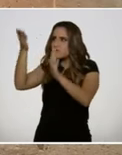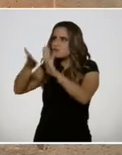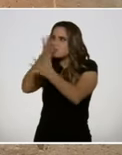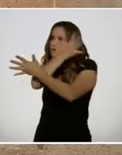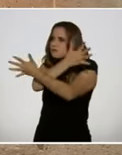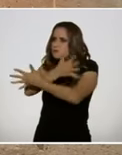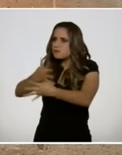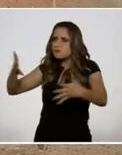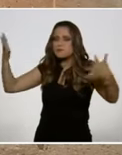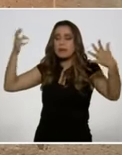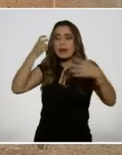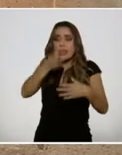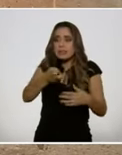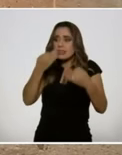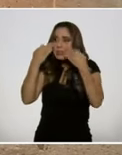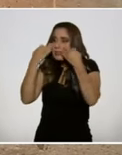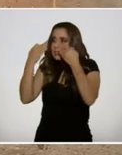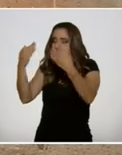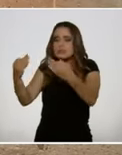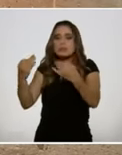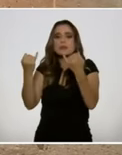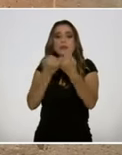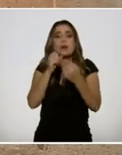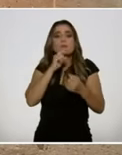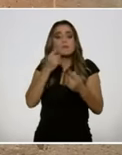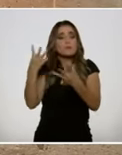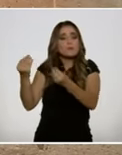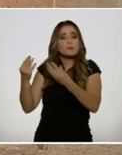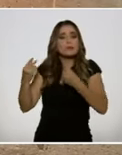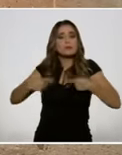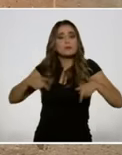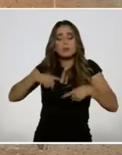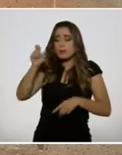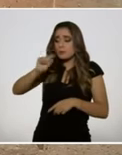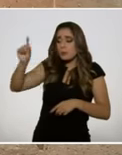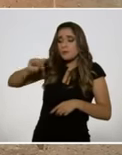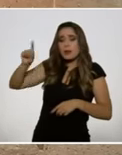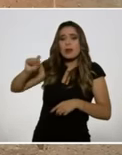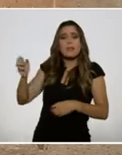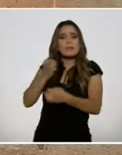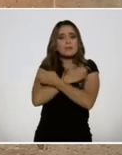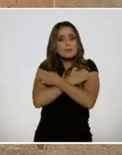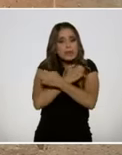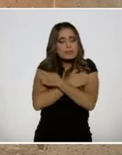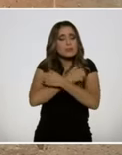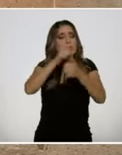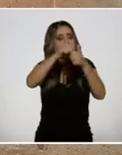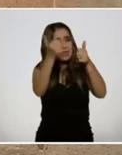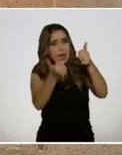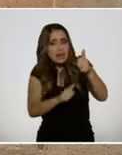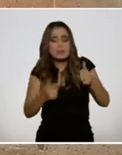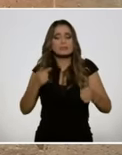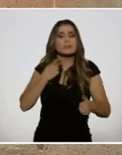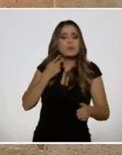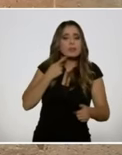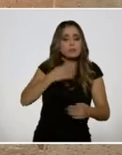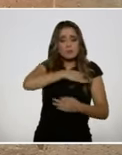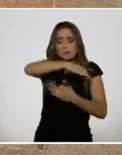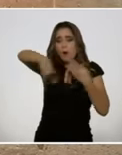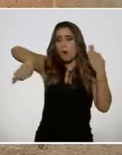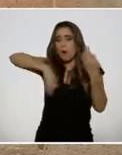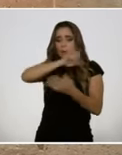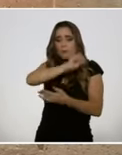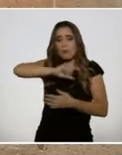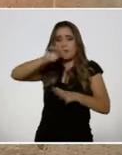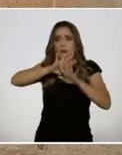También atestiguaron aquel evento varias decenas de grandes celebridades de la educación, las bellas artes y la política. Las